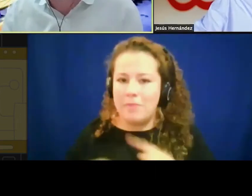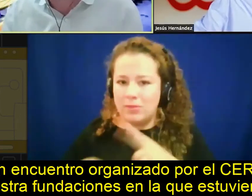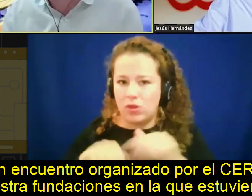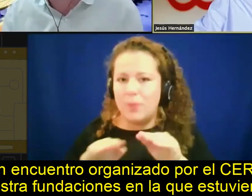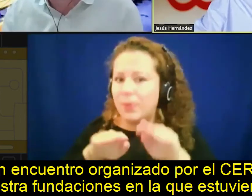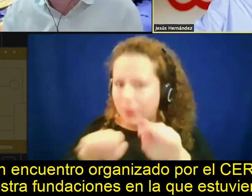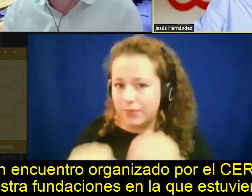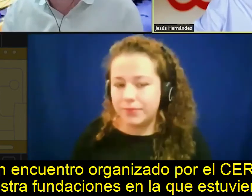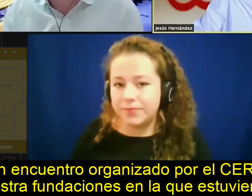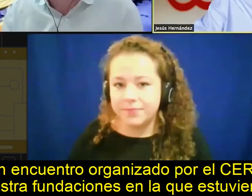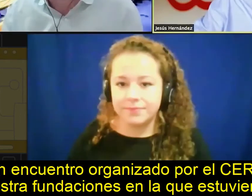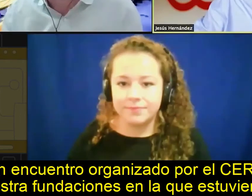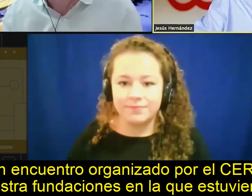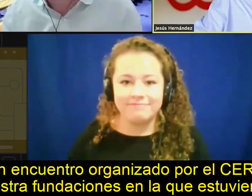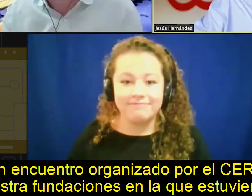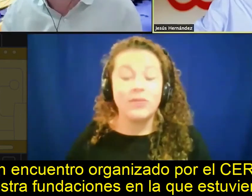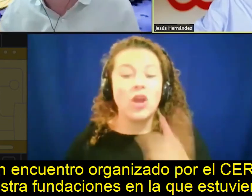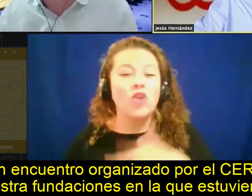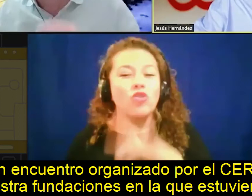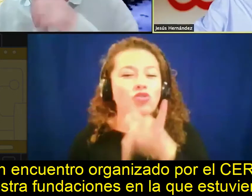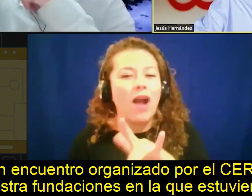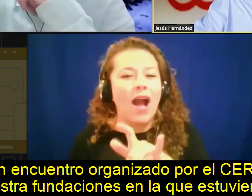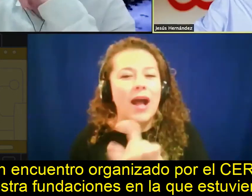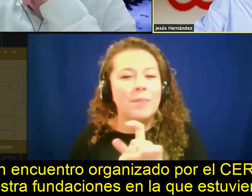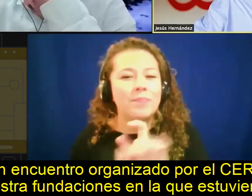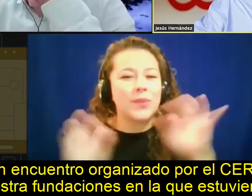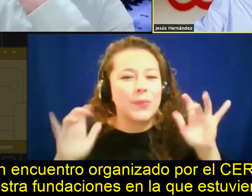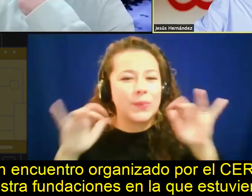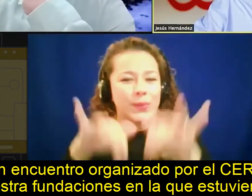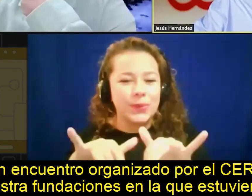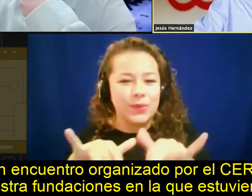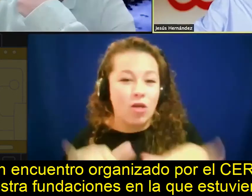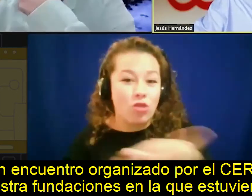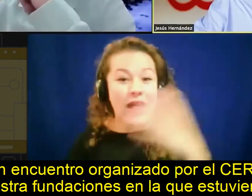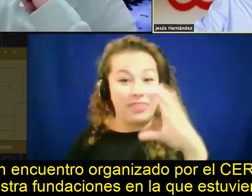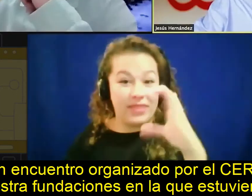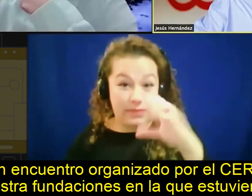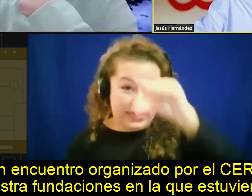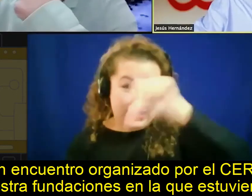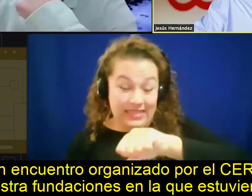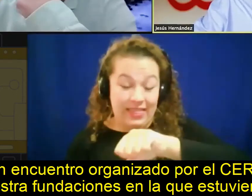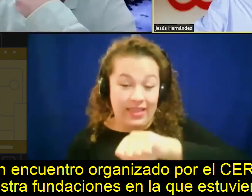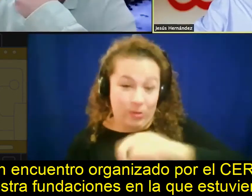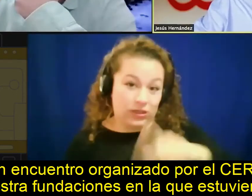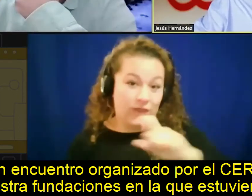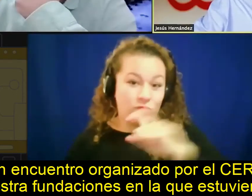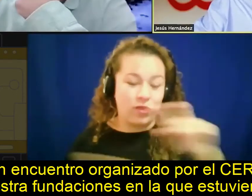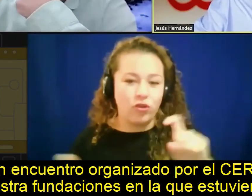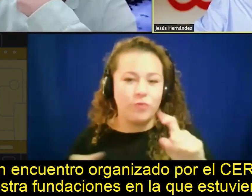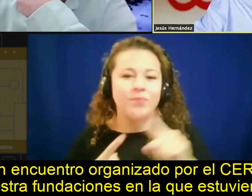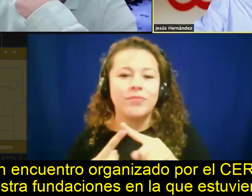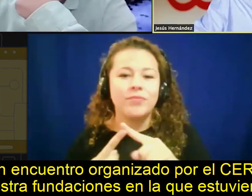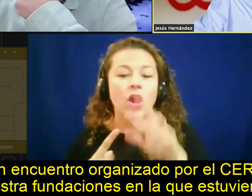Genial. Tuvimos un encuentro organizado por el CERMI, fue en la sede de nuestra fundación, en la que estuvieron Rosa Estaras y